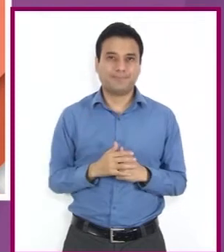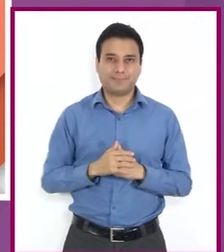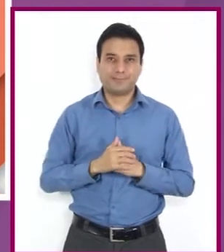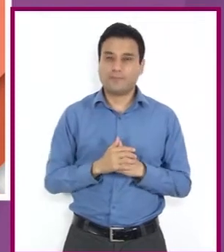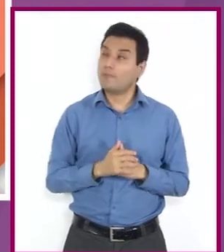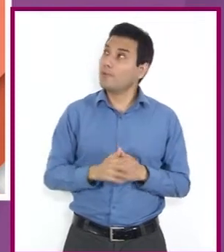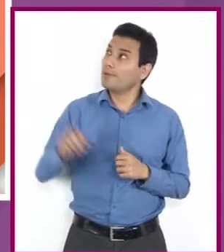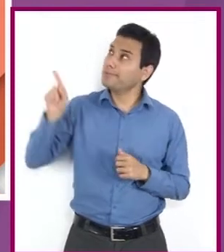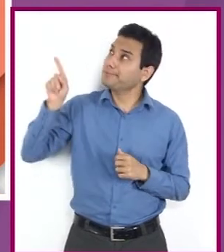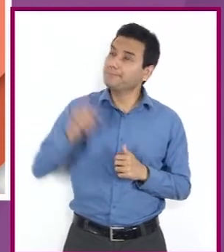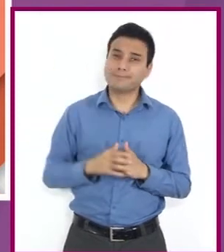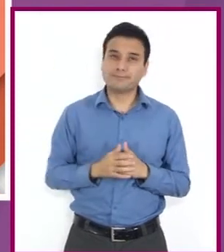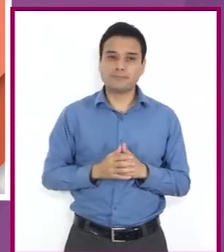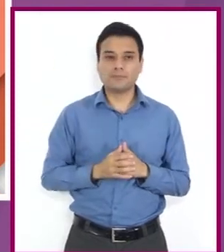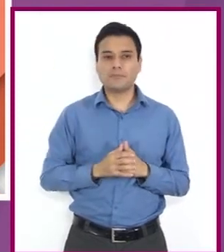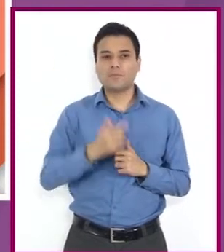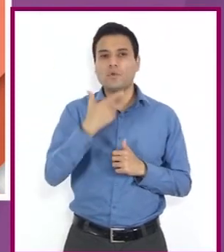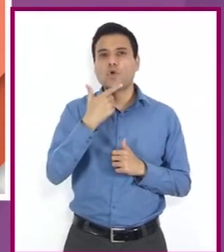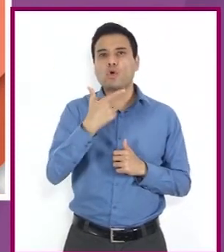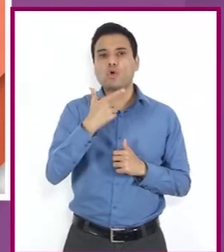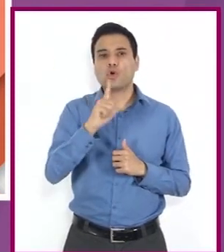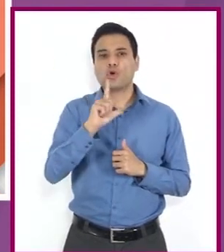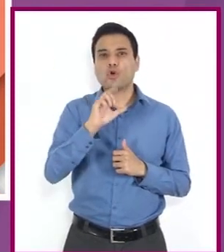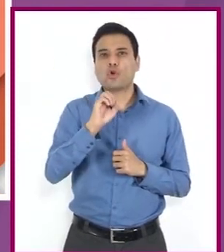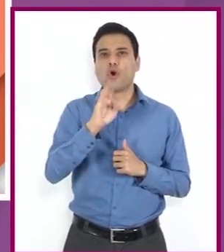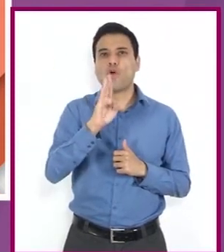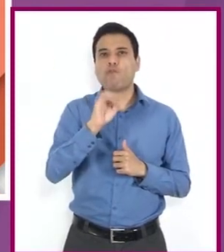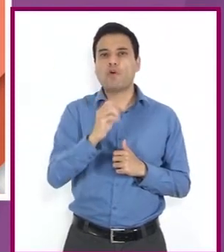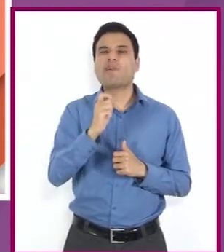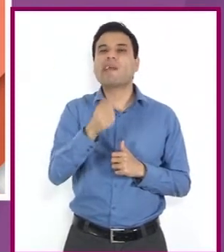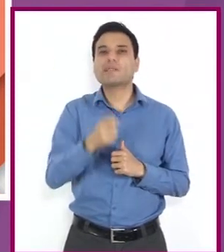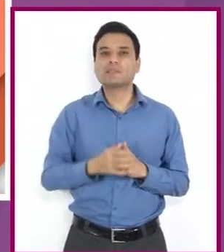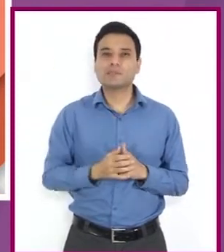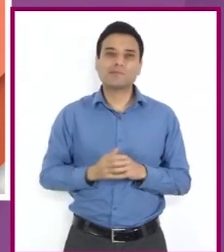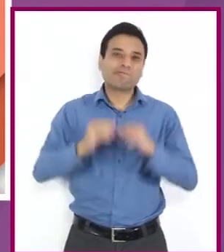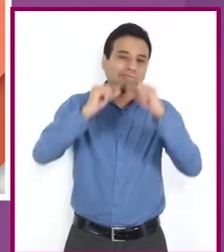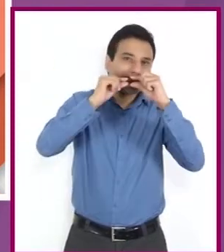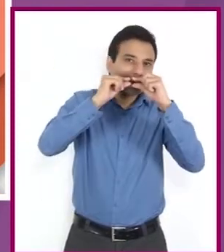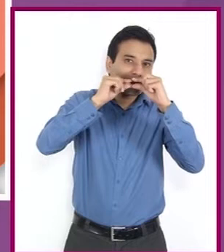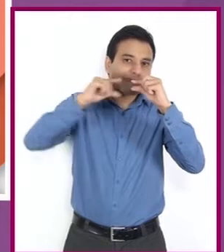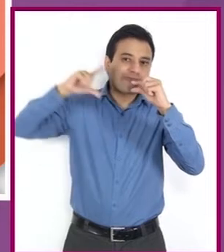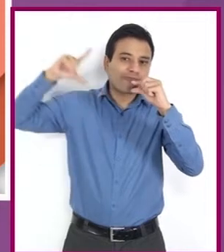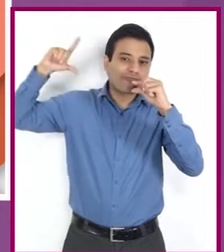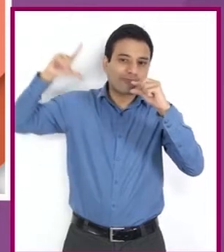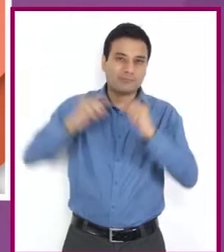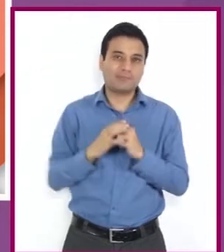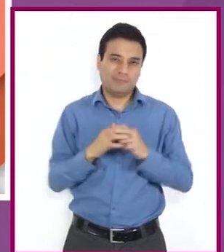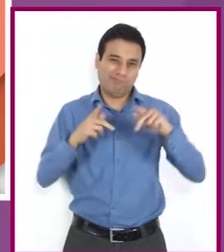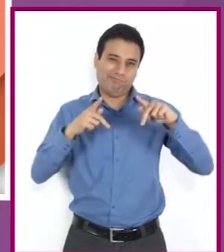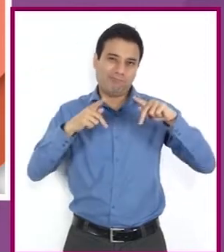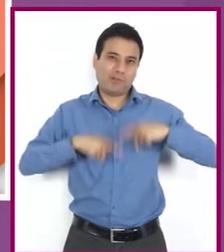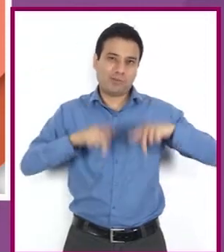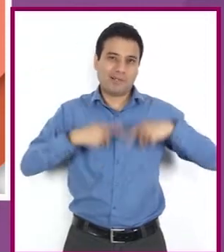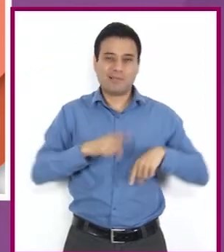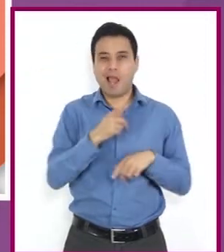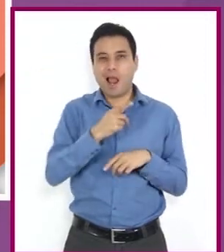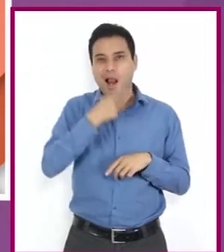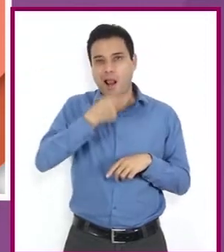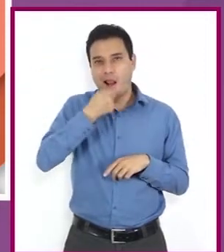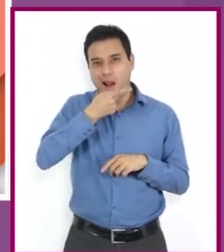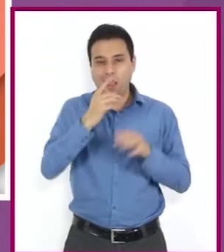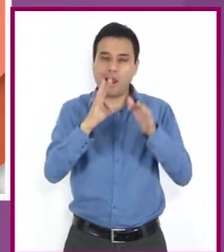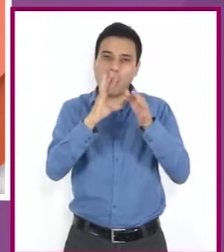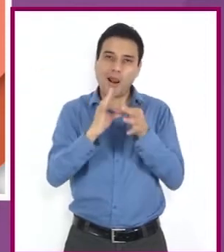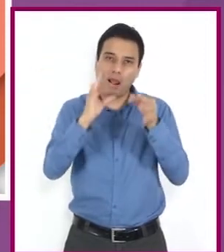Los globos o bocadillos contienen los diálogos o conversaciones de los personajes de la historia. Por lo general,